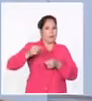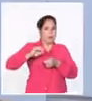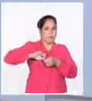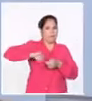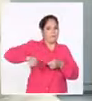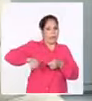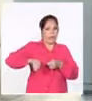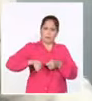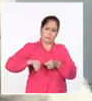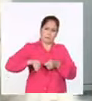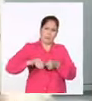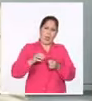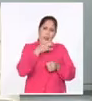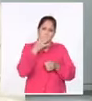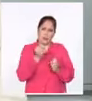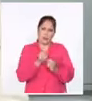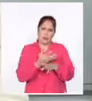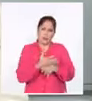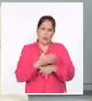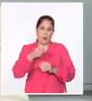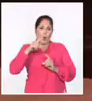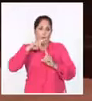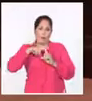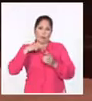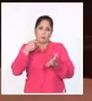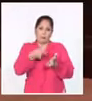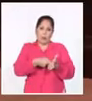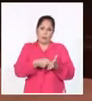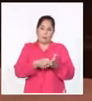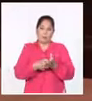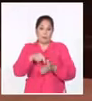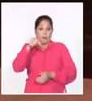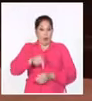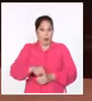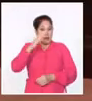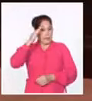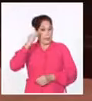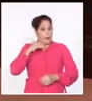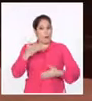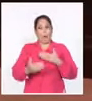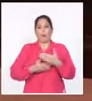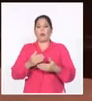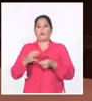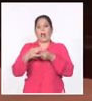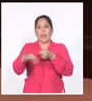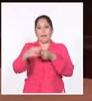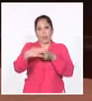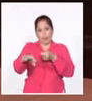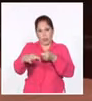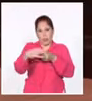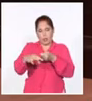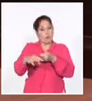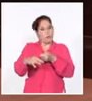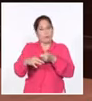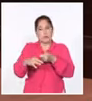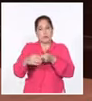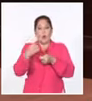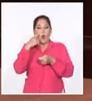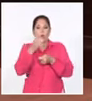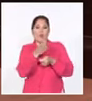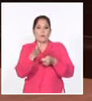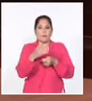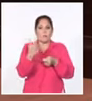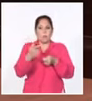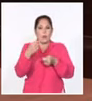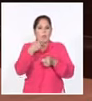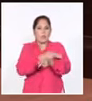que ver con transparentar la gestión comercial. Hoy hay operaciones que se hacían en efectivo que perdían la traza. Al perder